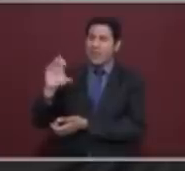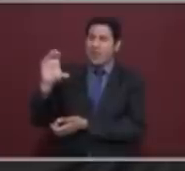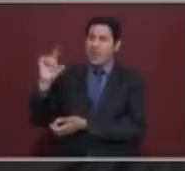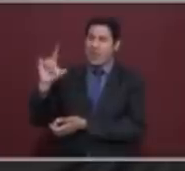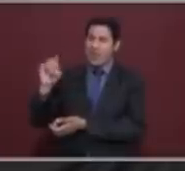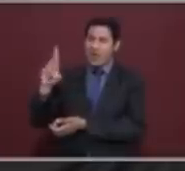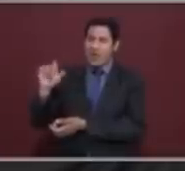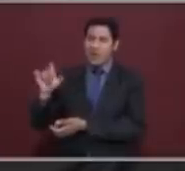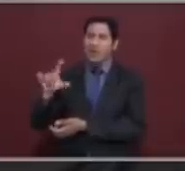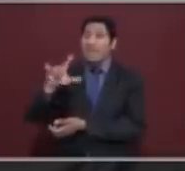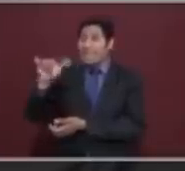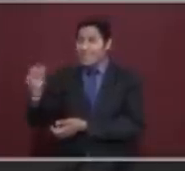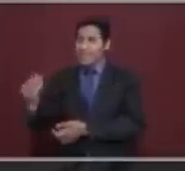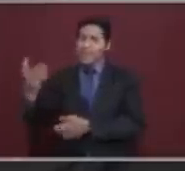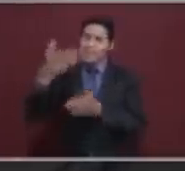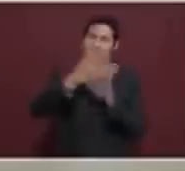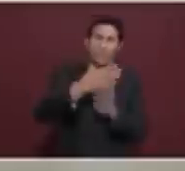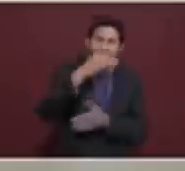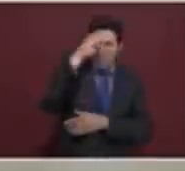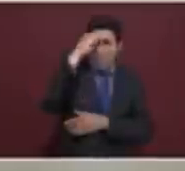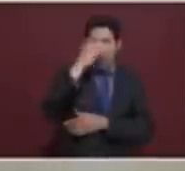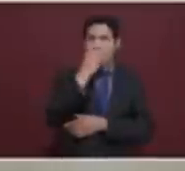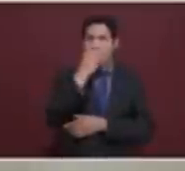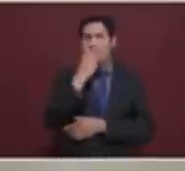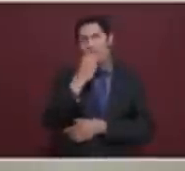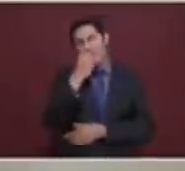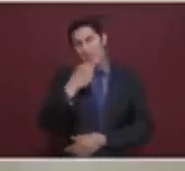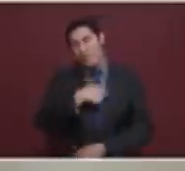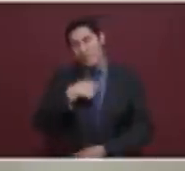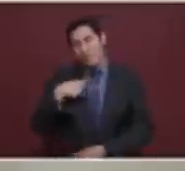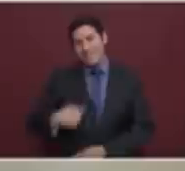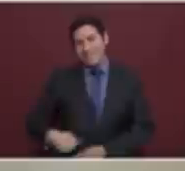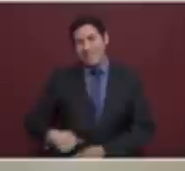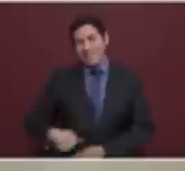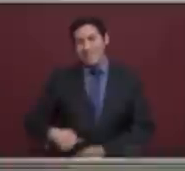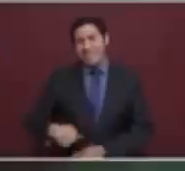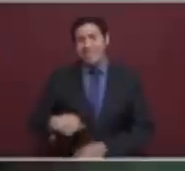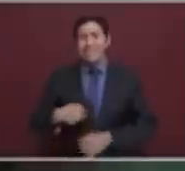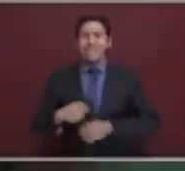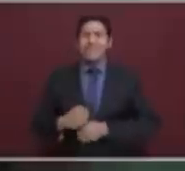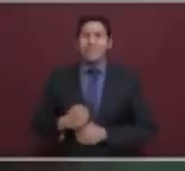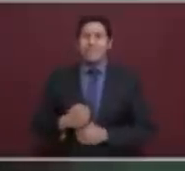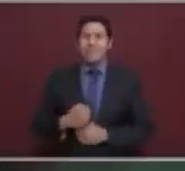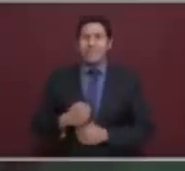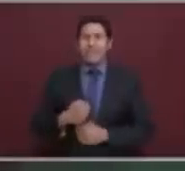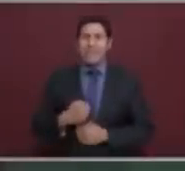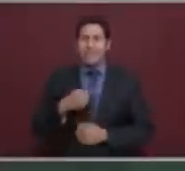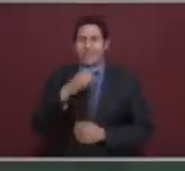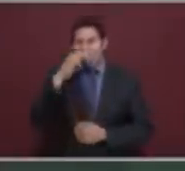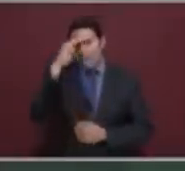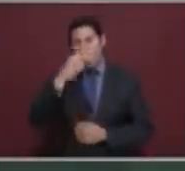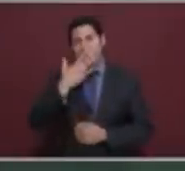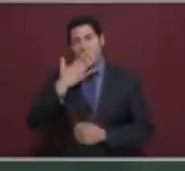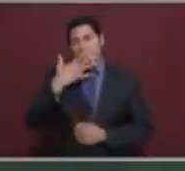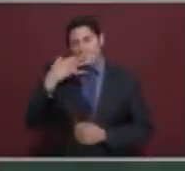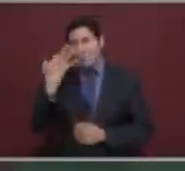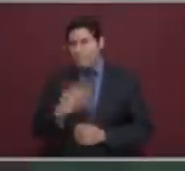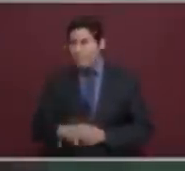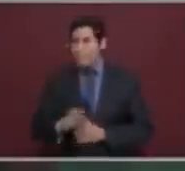mexicana comida china este suculenta